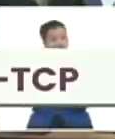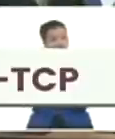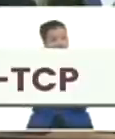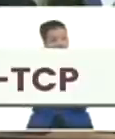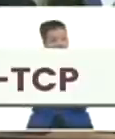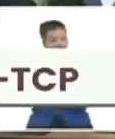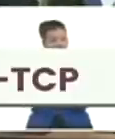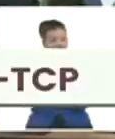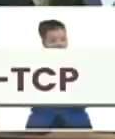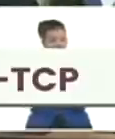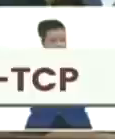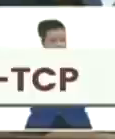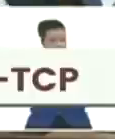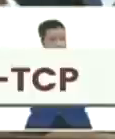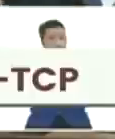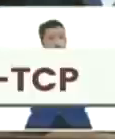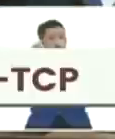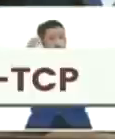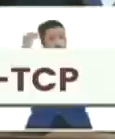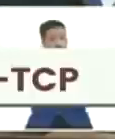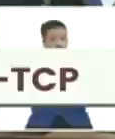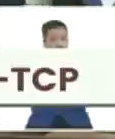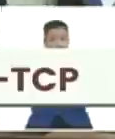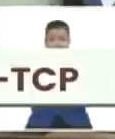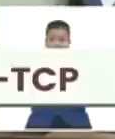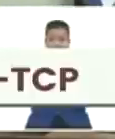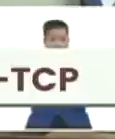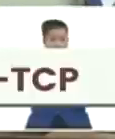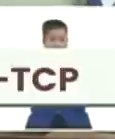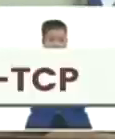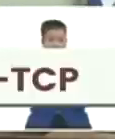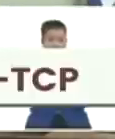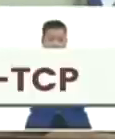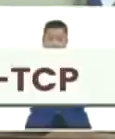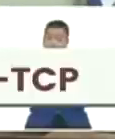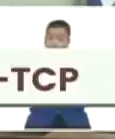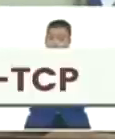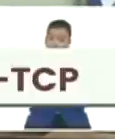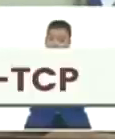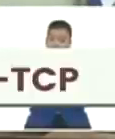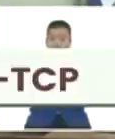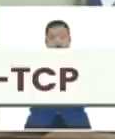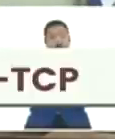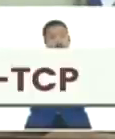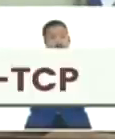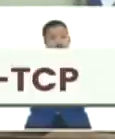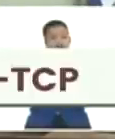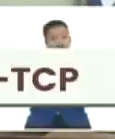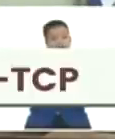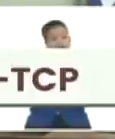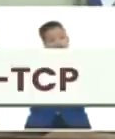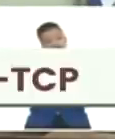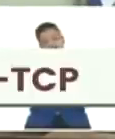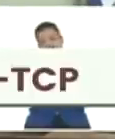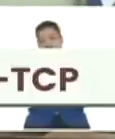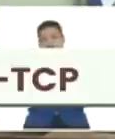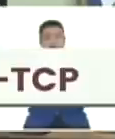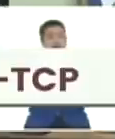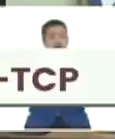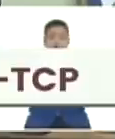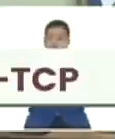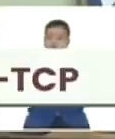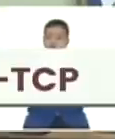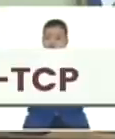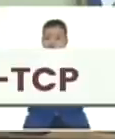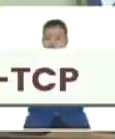puede subir a una montaña en una línea recta, tiene que desviarse hacia la izquierda, hacia la derecha.